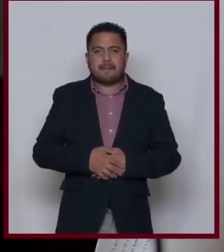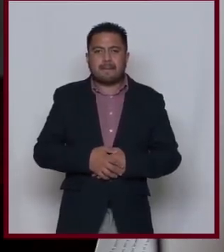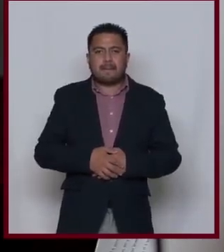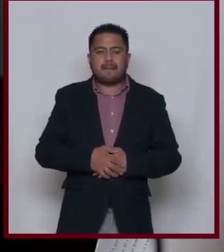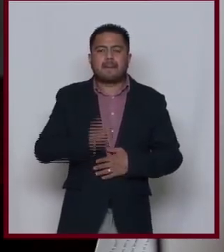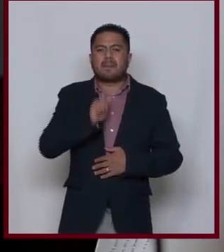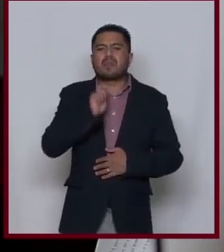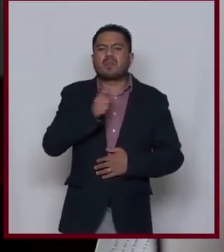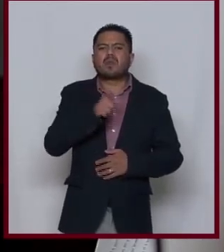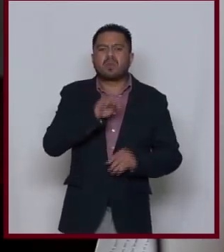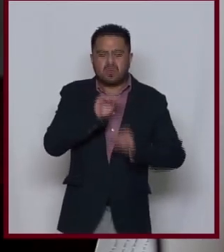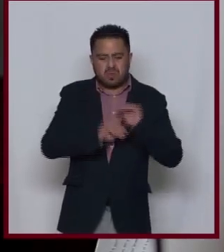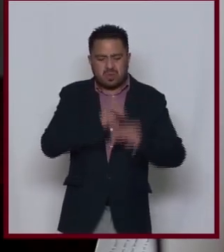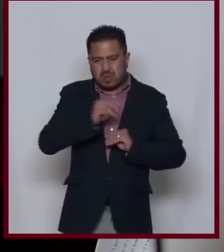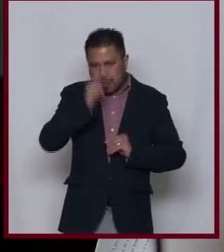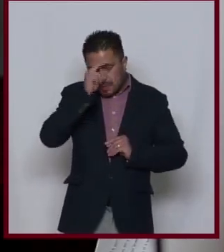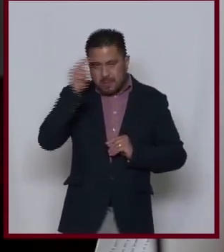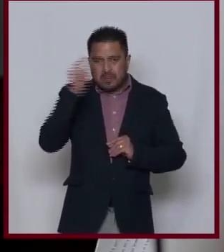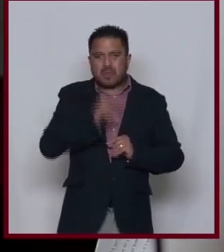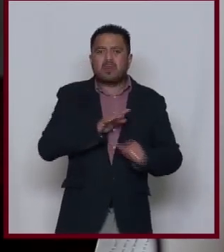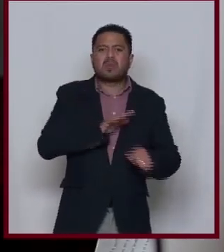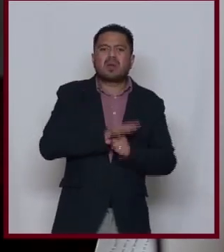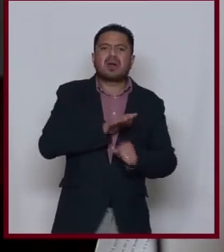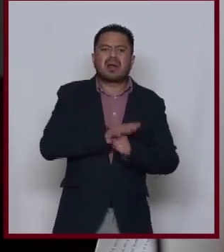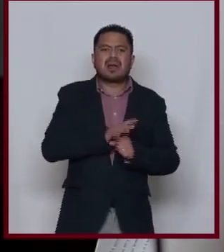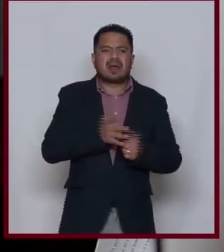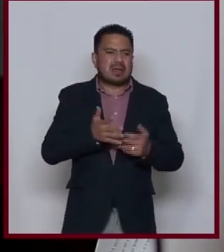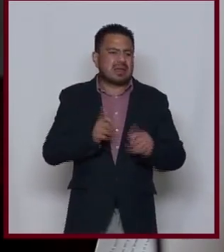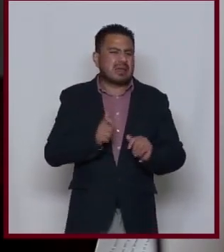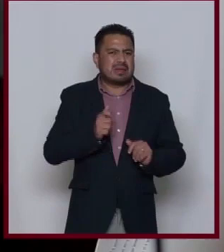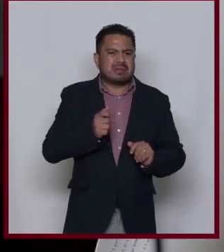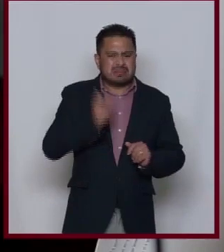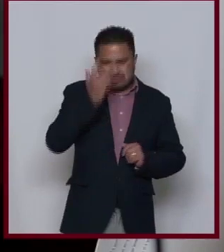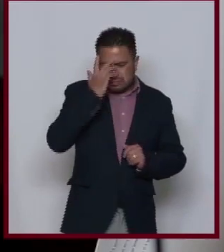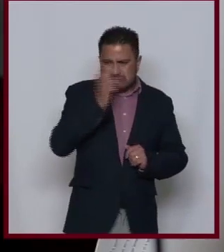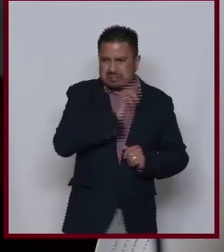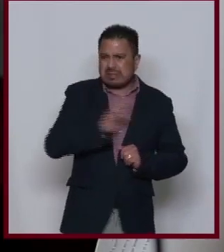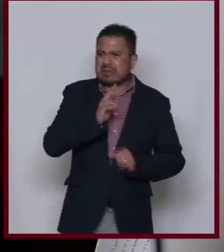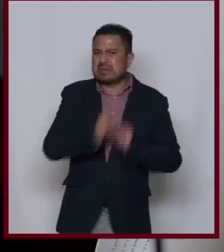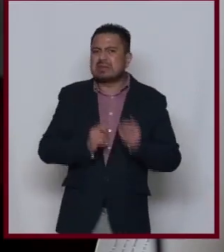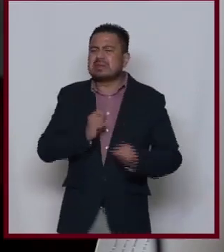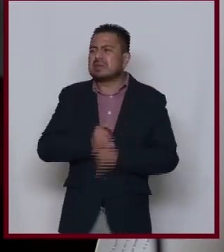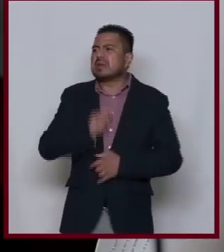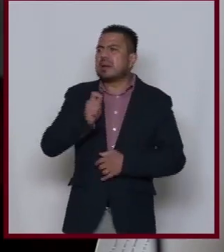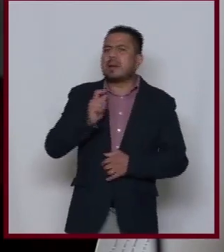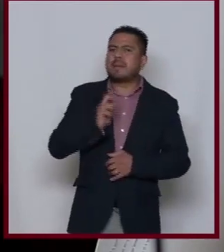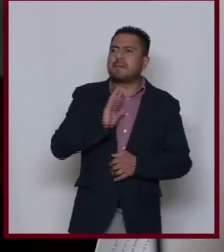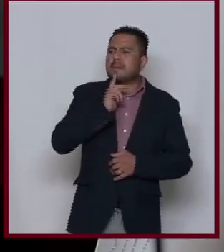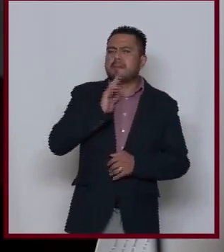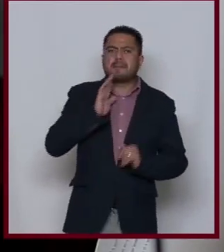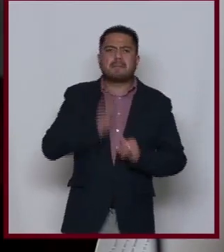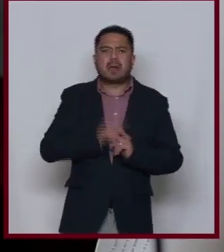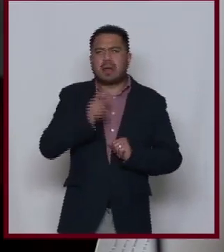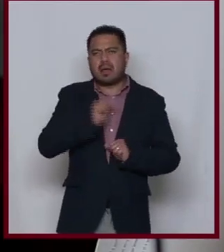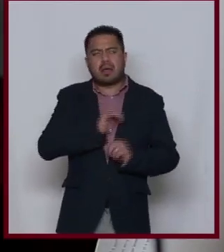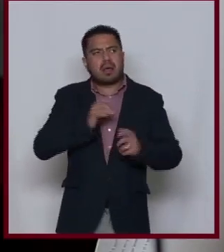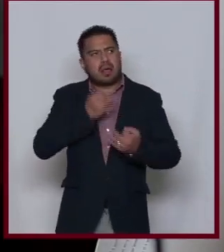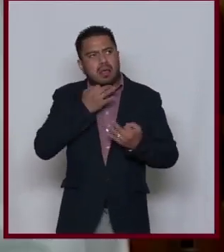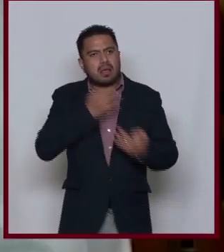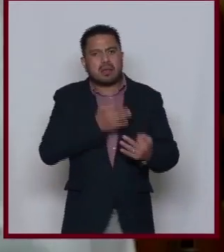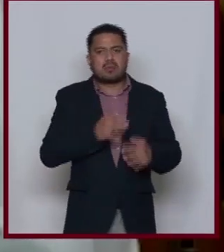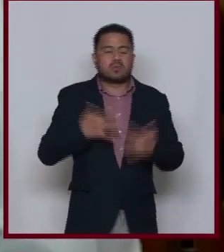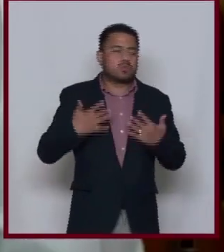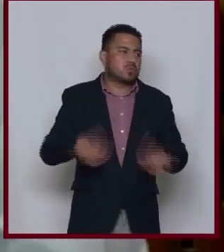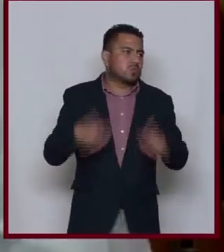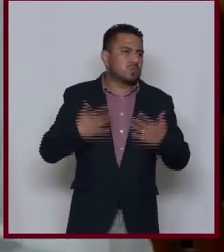¿qué compositor mexicano ya de renombre internacional es uno de los que más admiras? Uy,